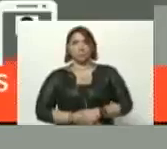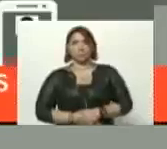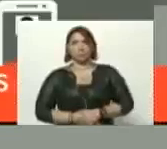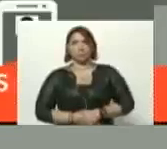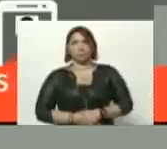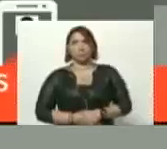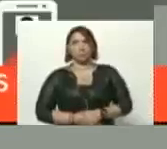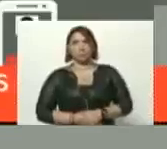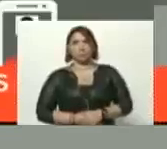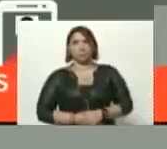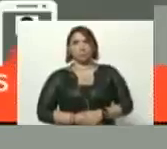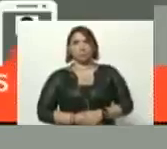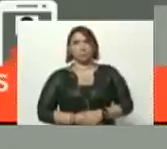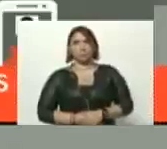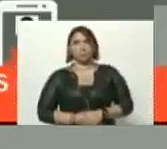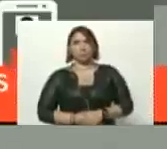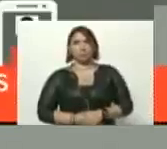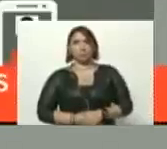Siento que